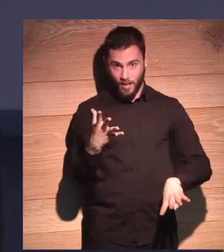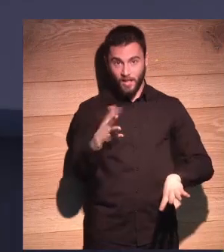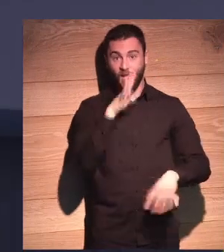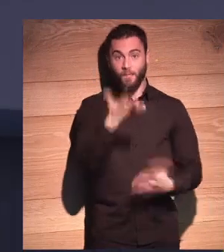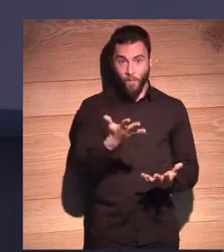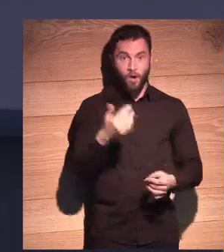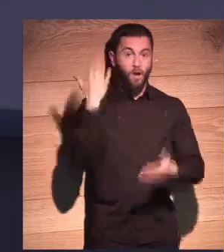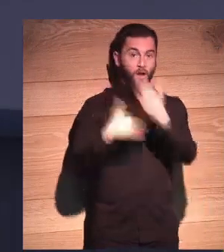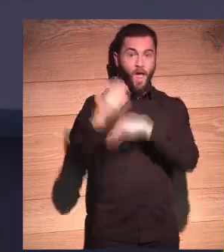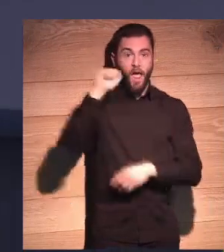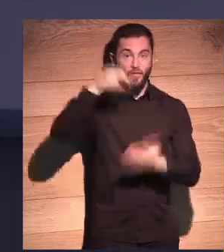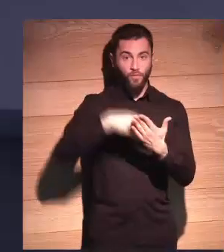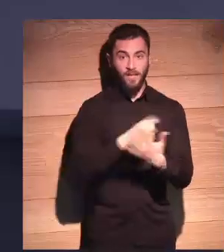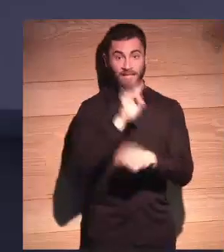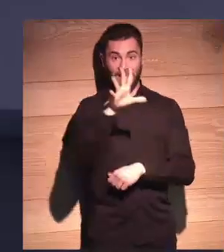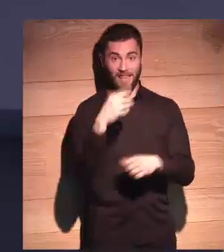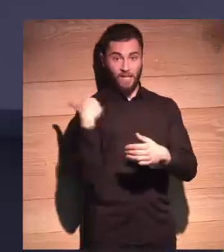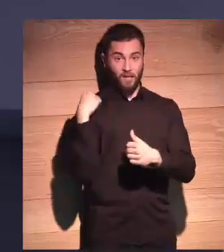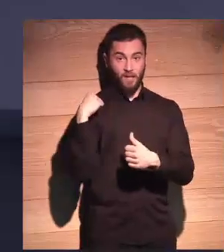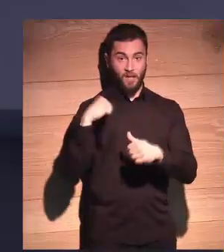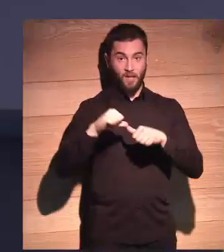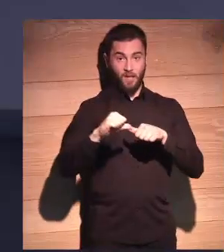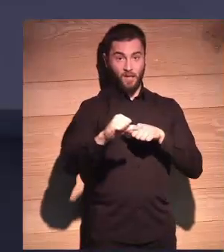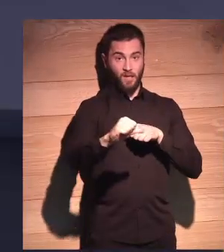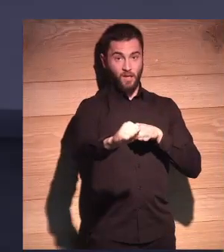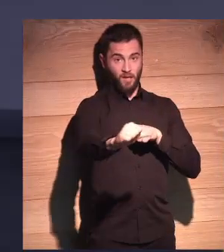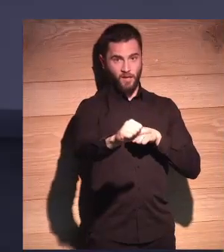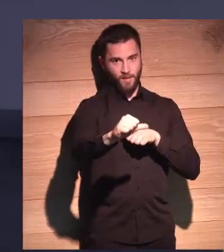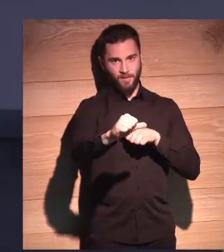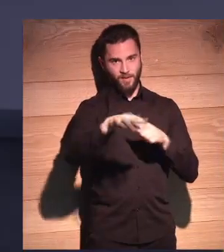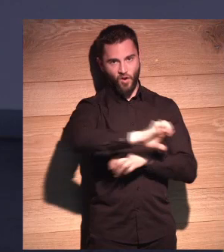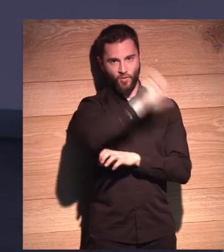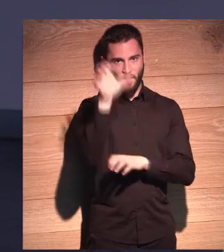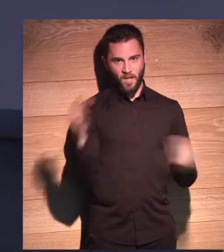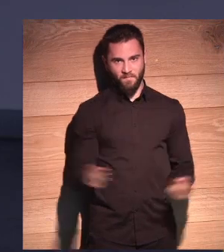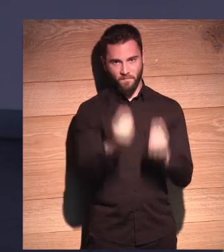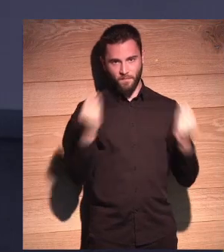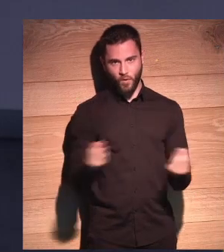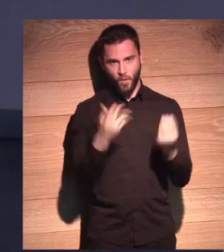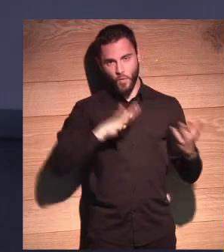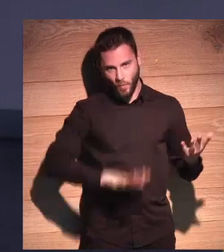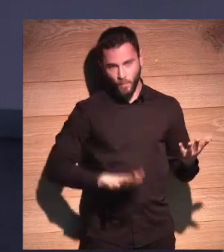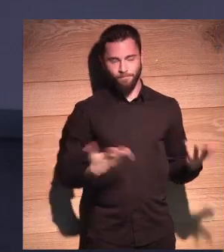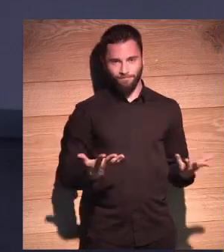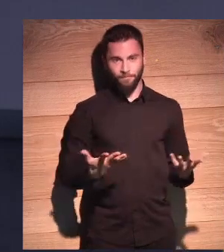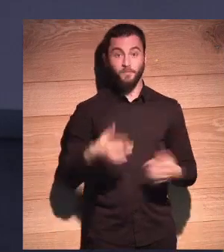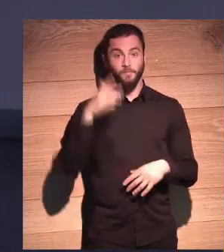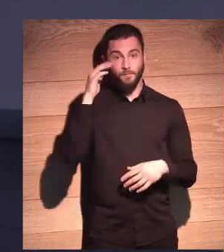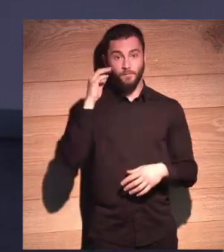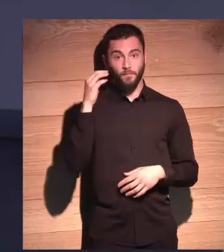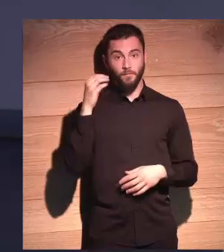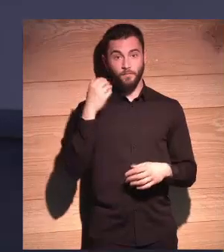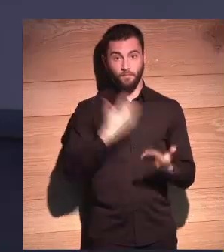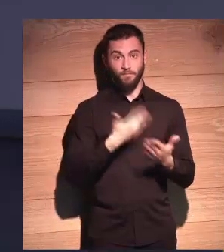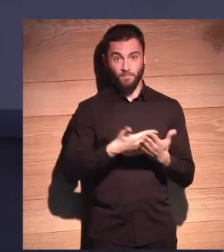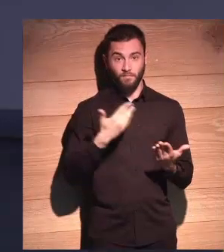Afortunadamente, desde entonces, desde 2015, ha mejorado muchísimo esto en Europa. Y es evidente